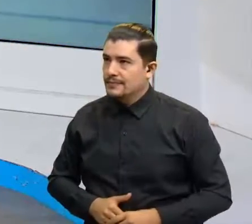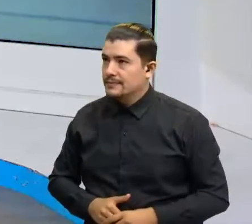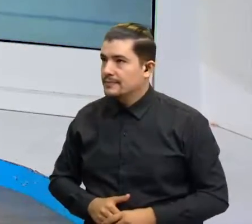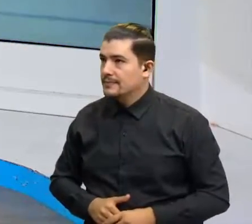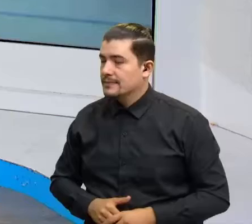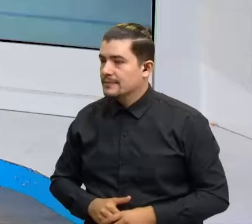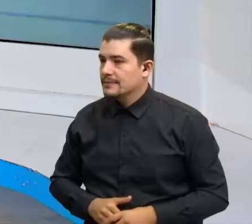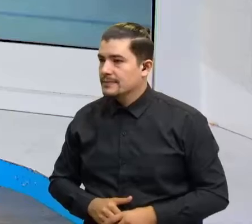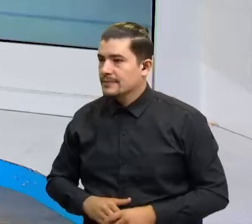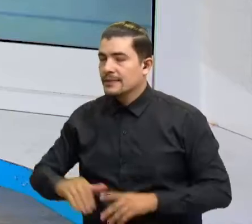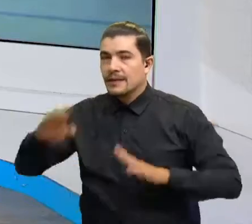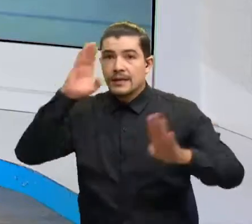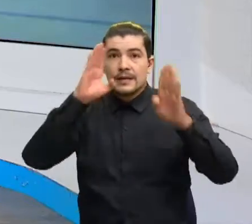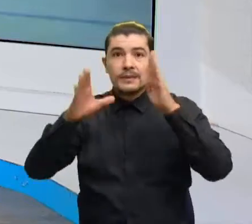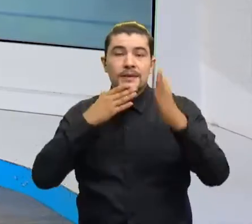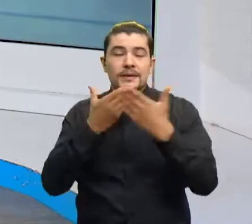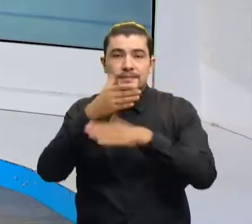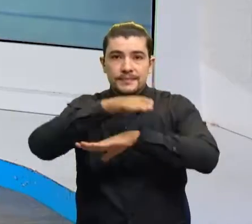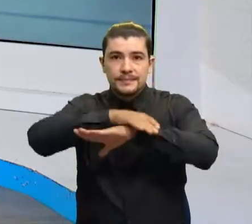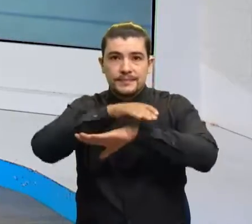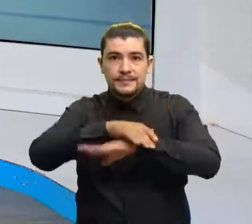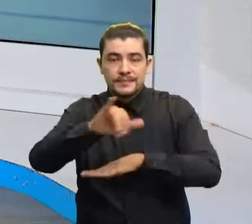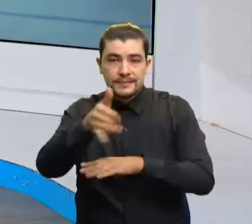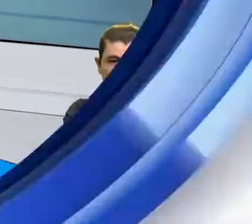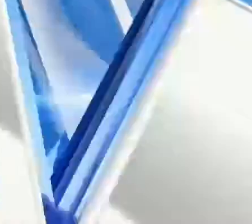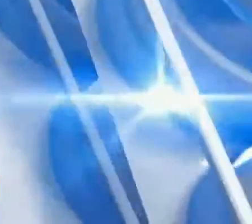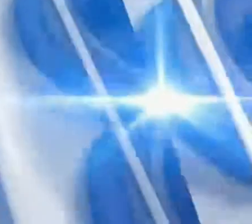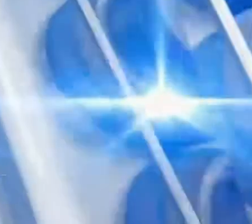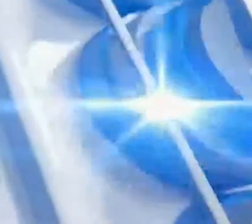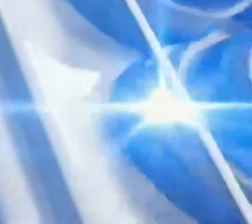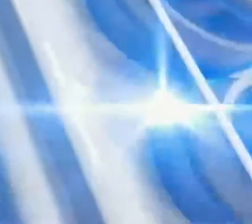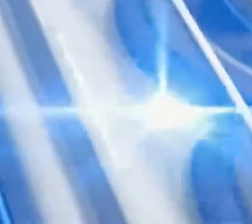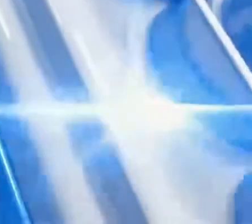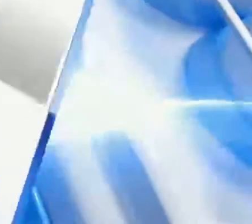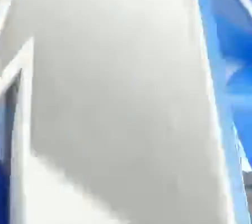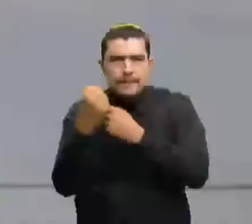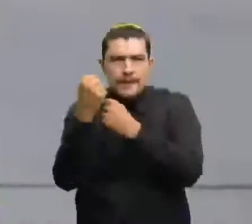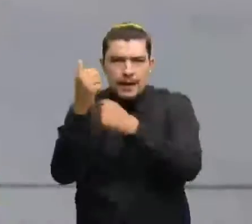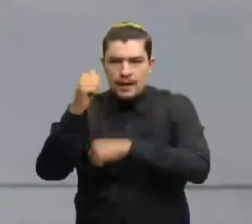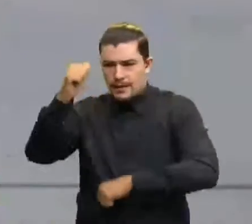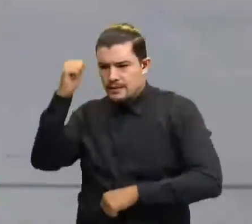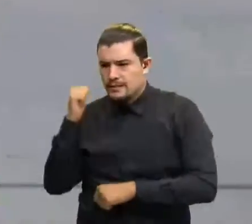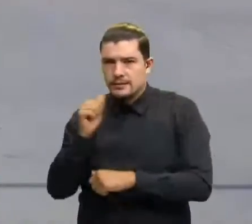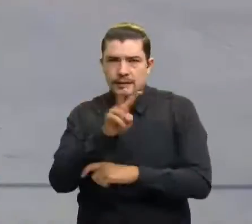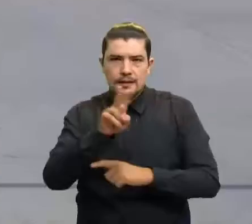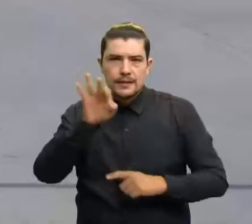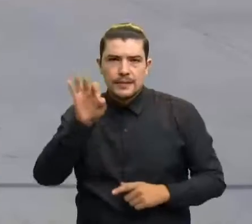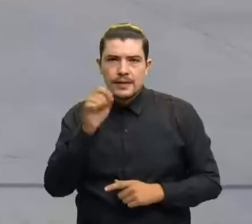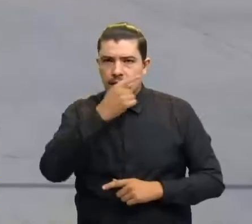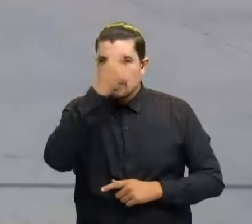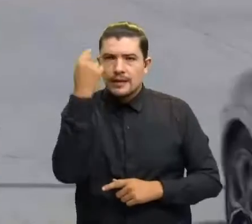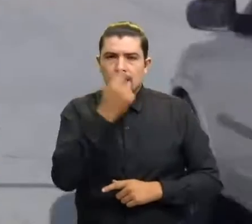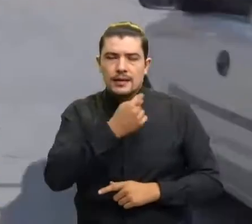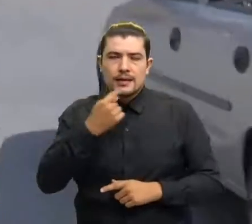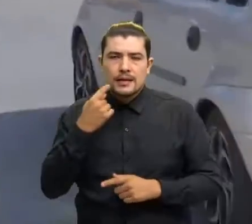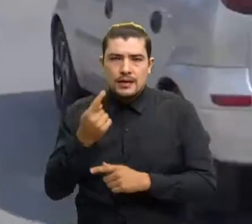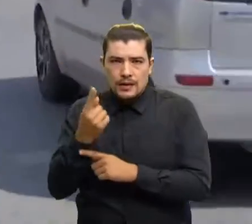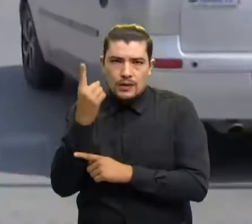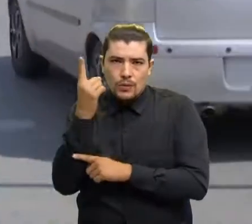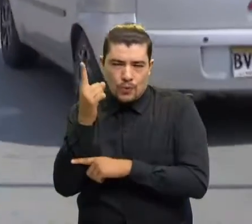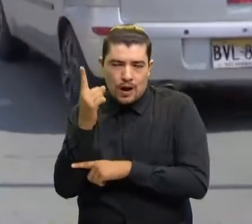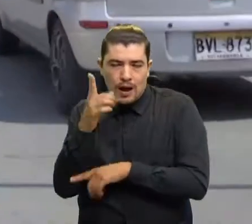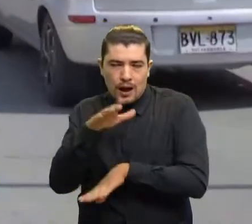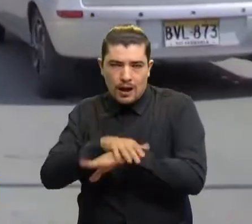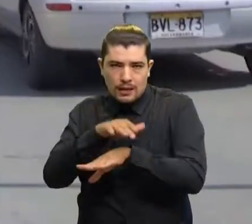¿Qué tal? Cordial saludo para todos. Pues tres marchas se desarrollaron ayer 28 de septiembre, una de ellas en la tarde que